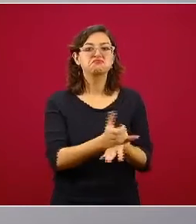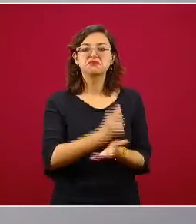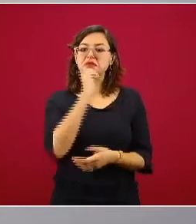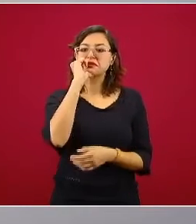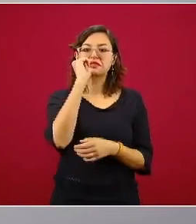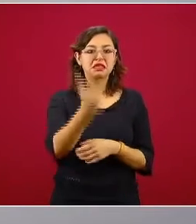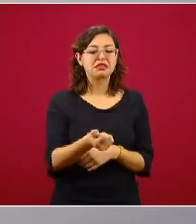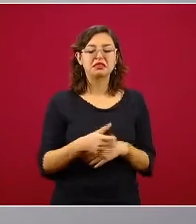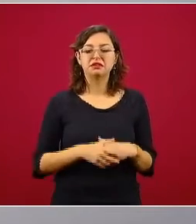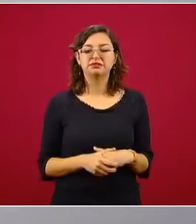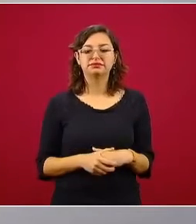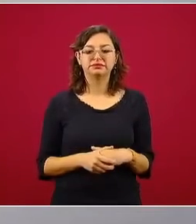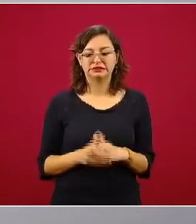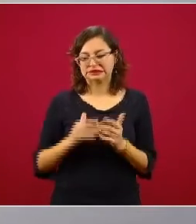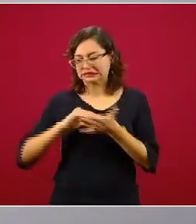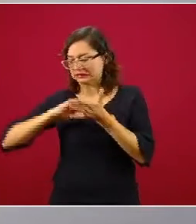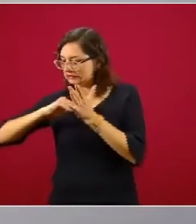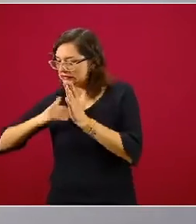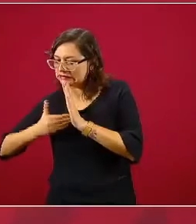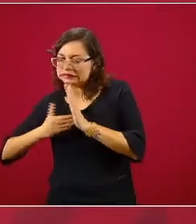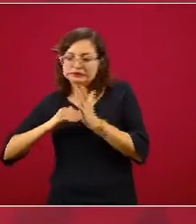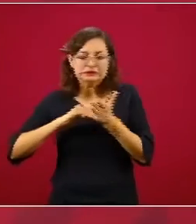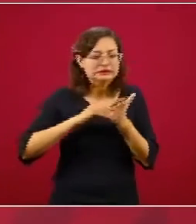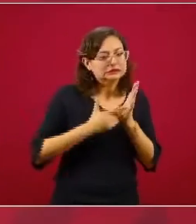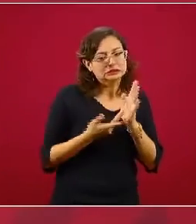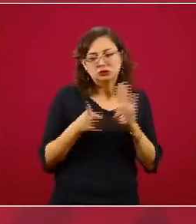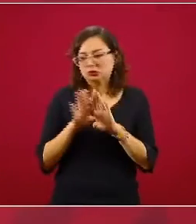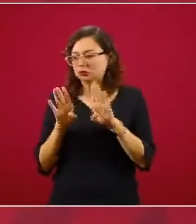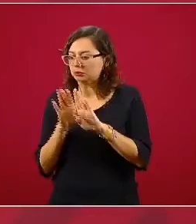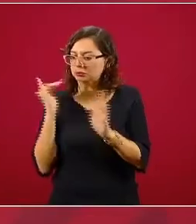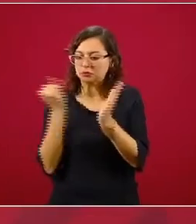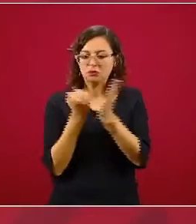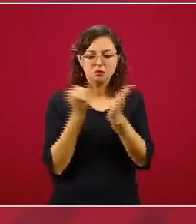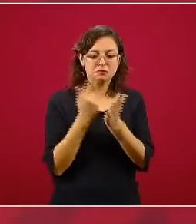que se las ingeniaban o les permitían